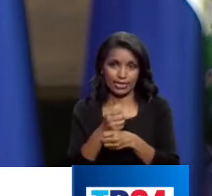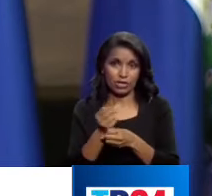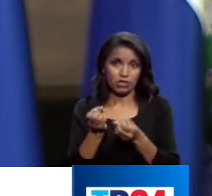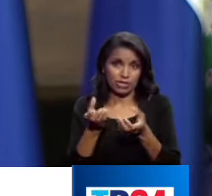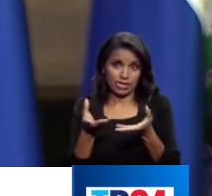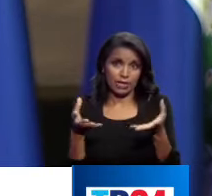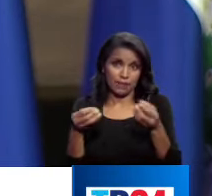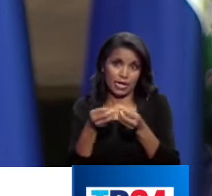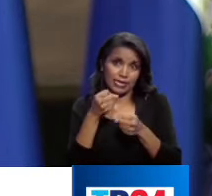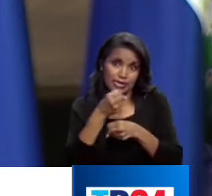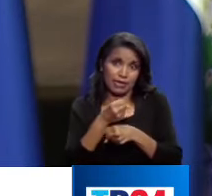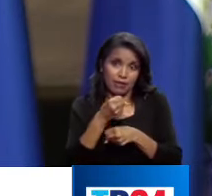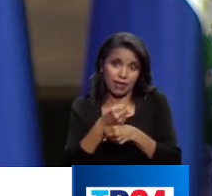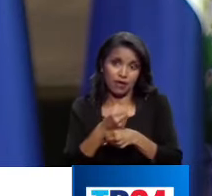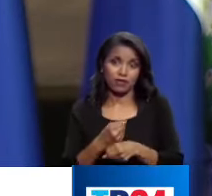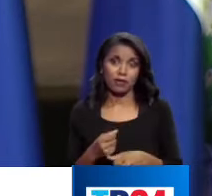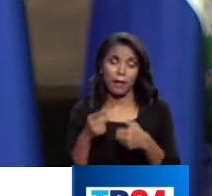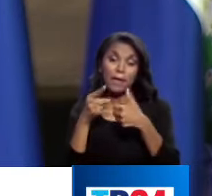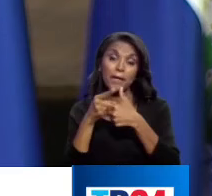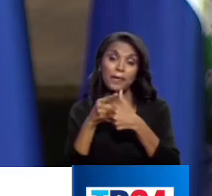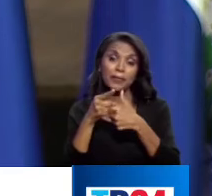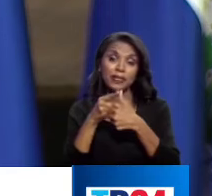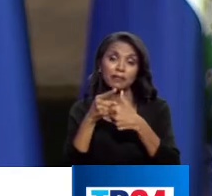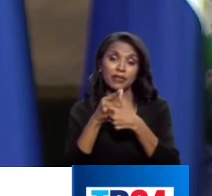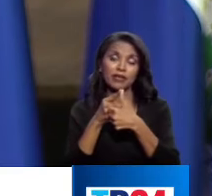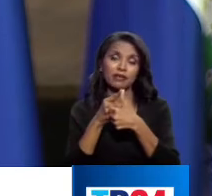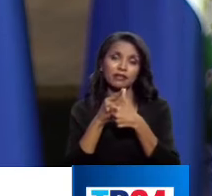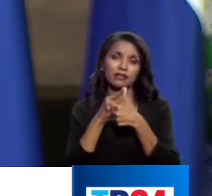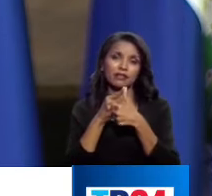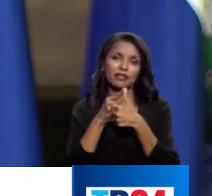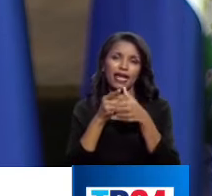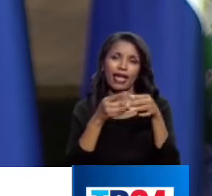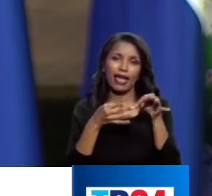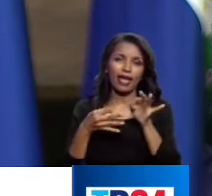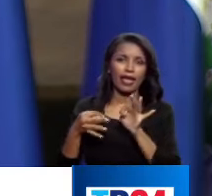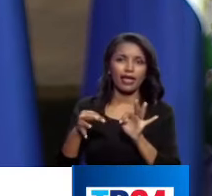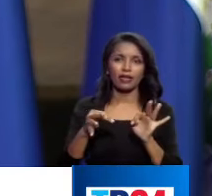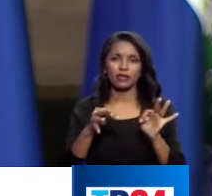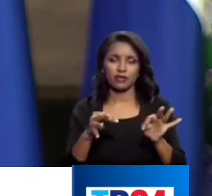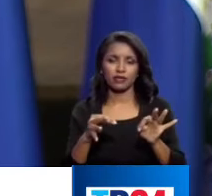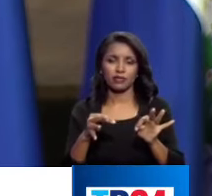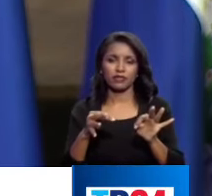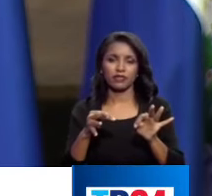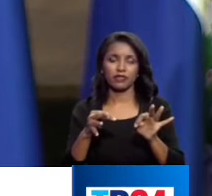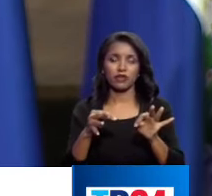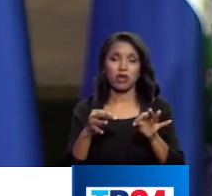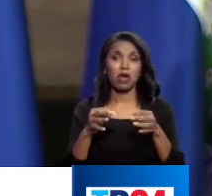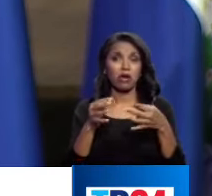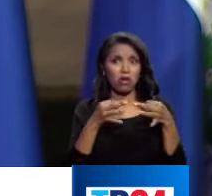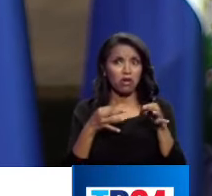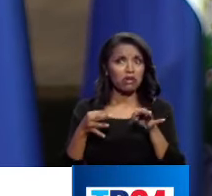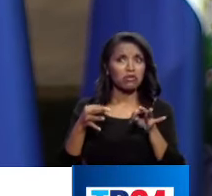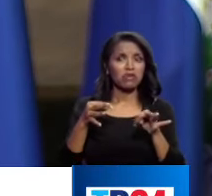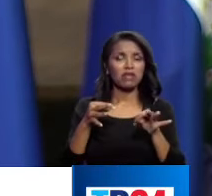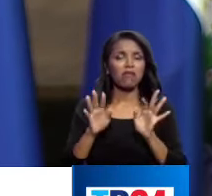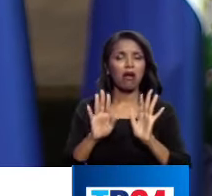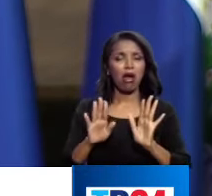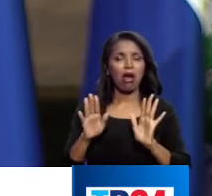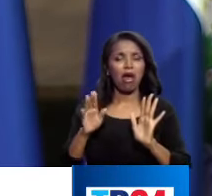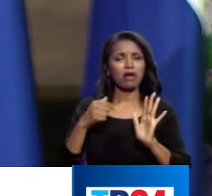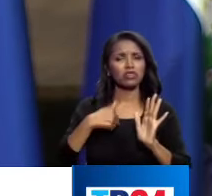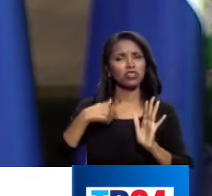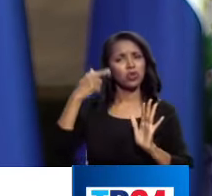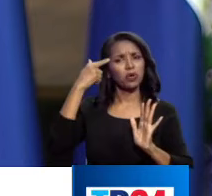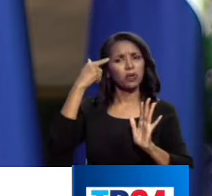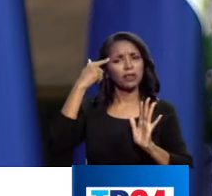tienen muchos panameños. Una de esas áreas importantes es el turismo. A través del turismo vamos a generar no